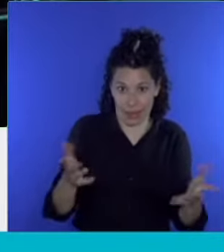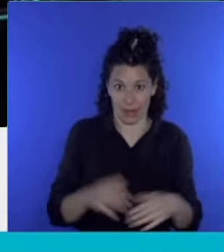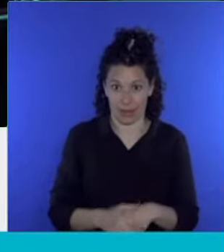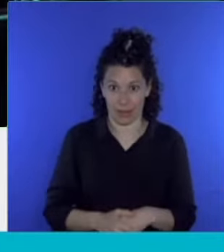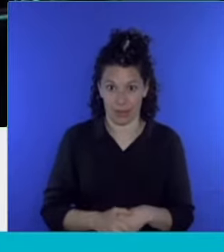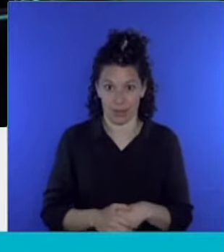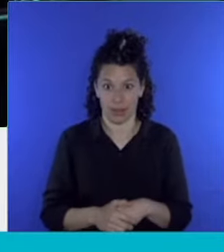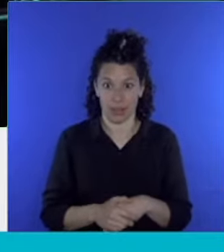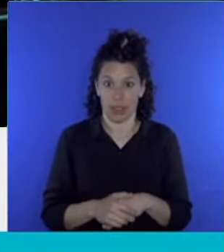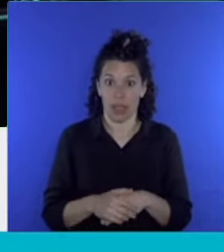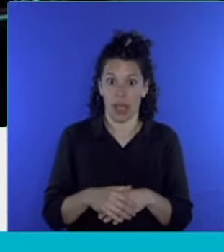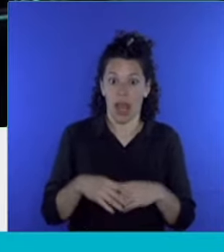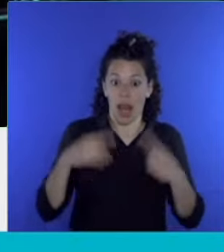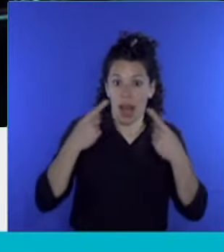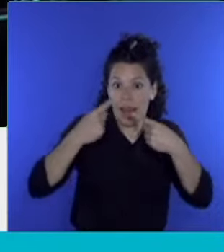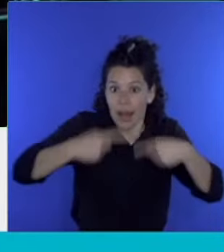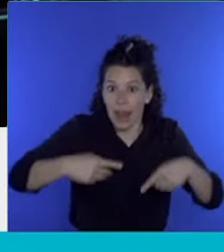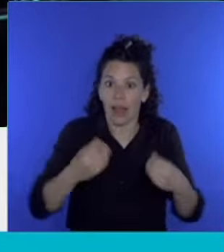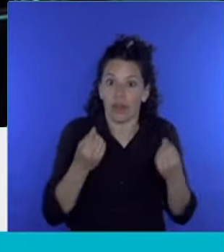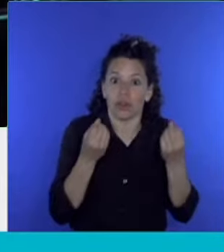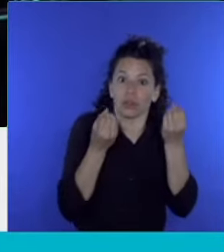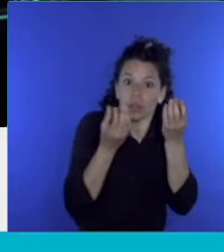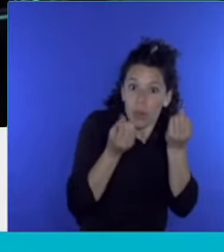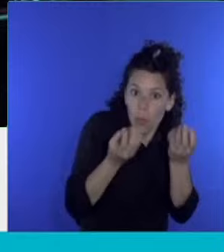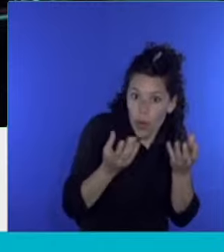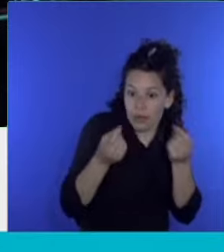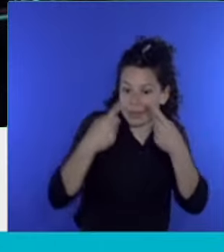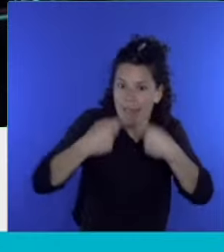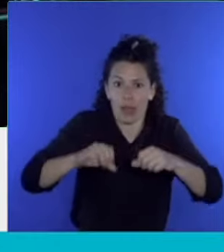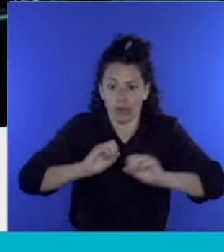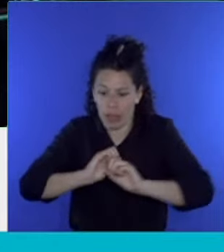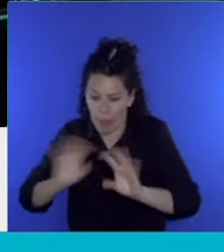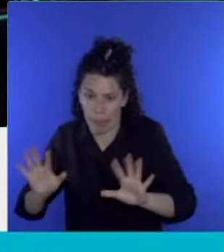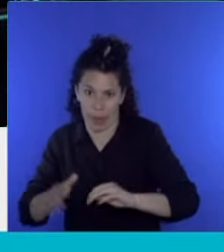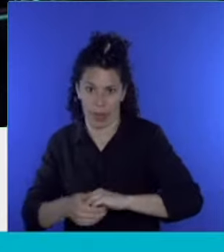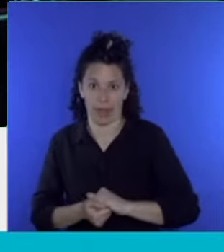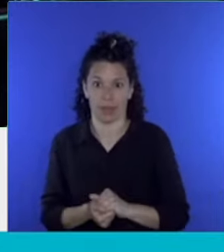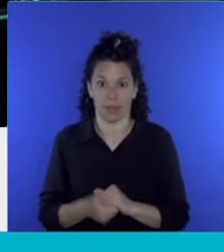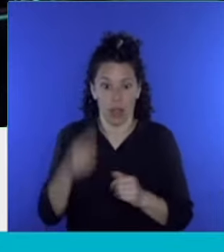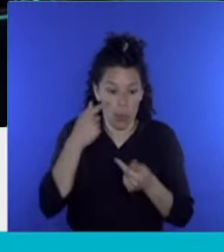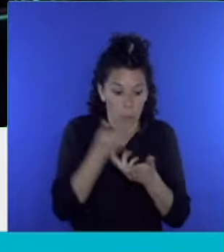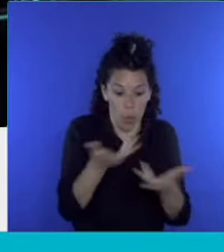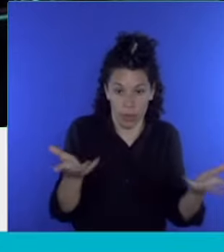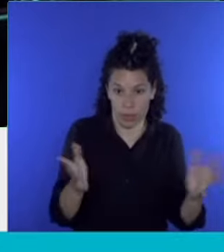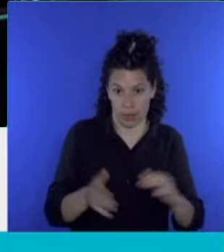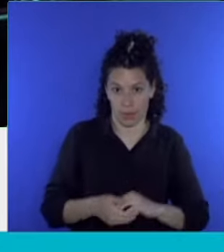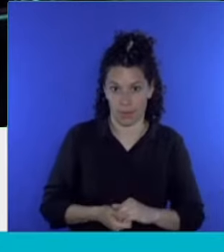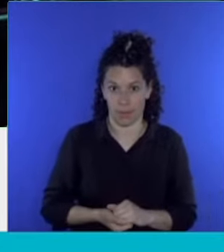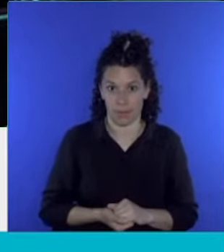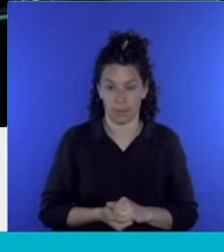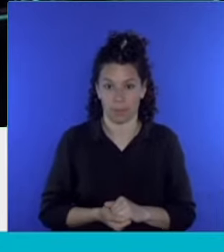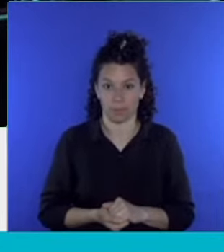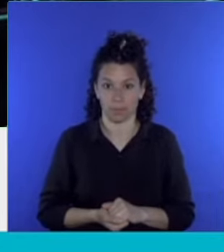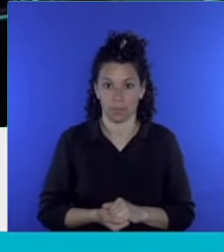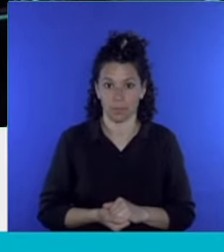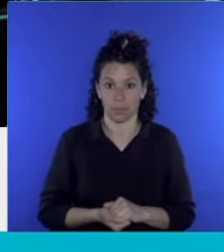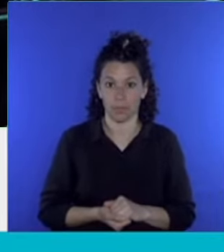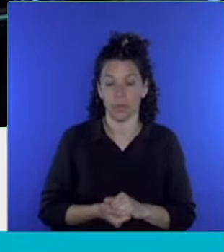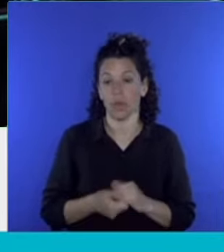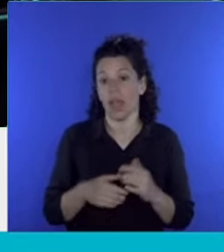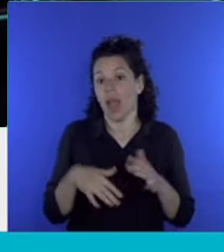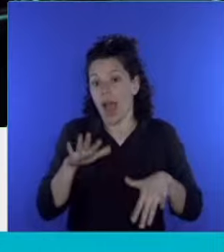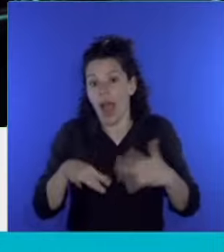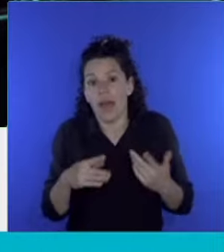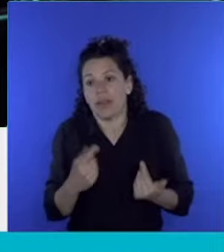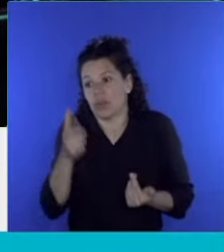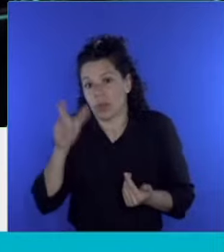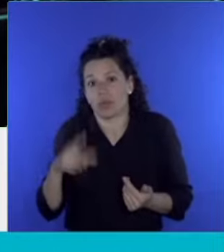y lo malo Por eso quiero seguir haciendo hincapié en que a veces uno puede estar de acuerdo o